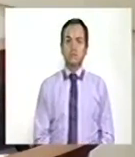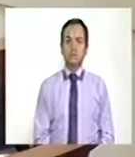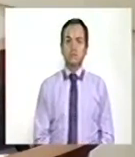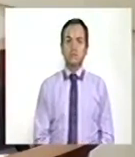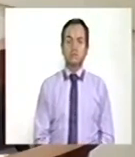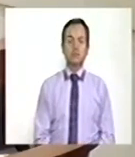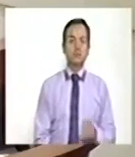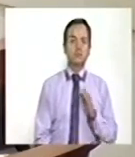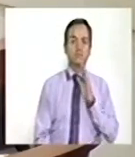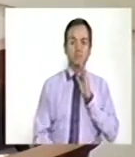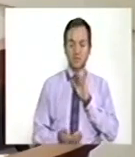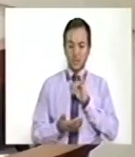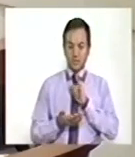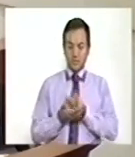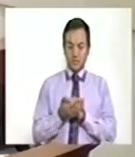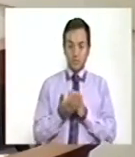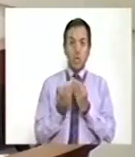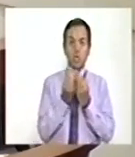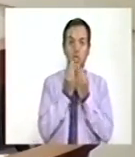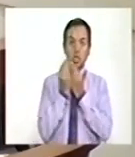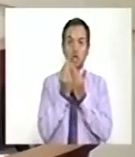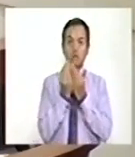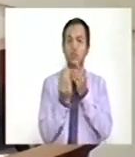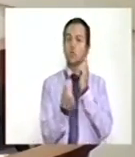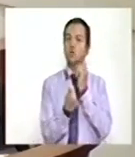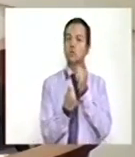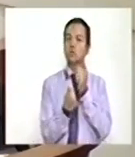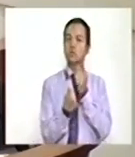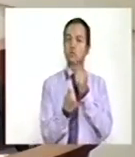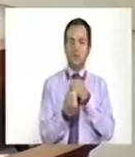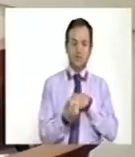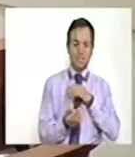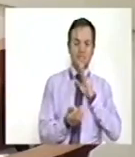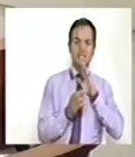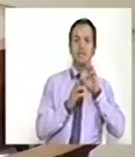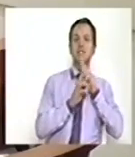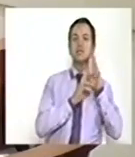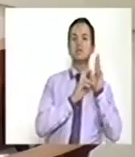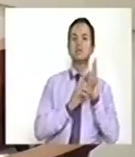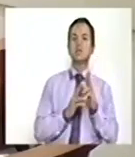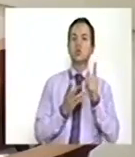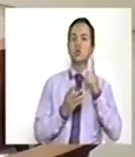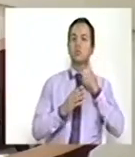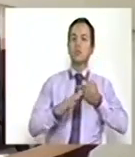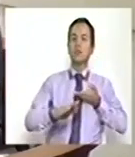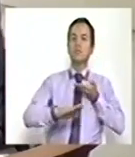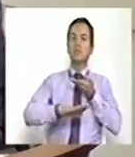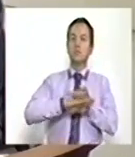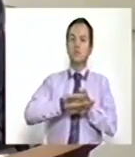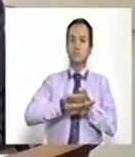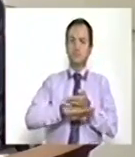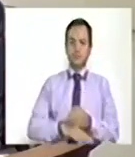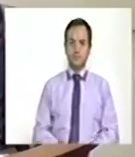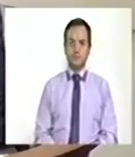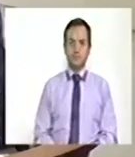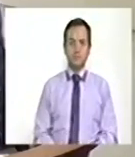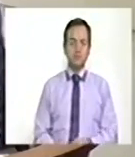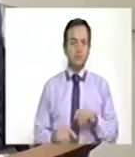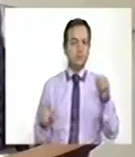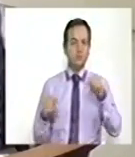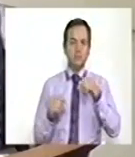entregar a la comisión de acusación el resultado en una ponencia donde por primera